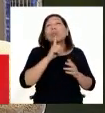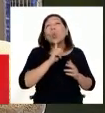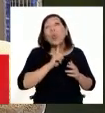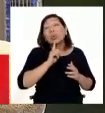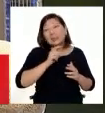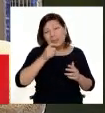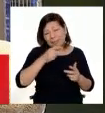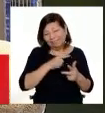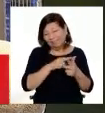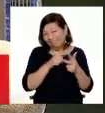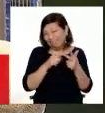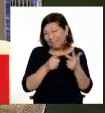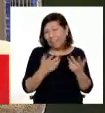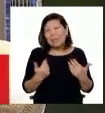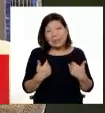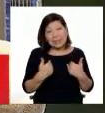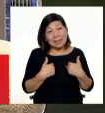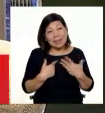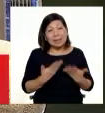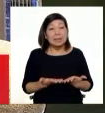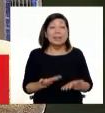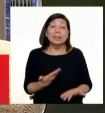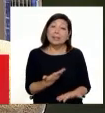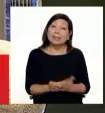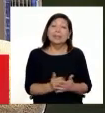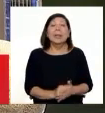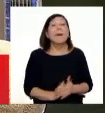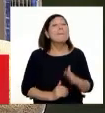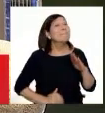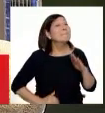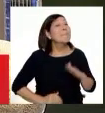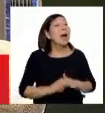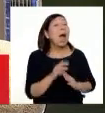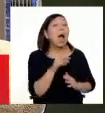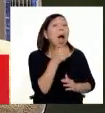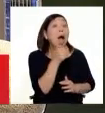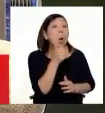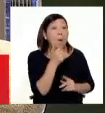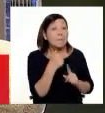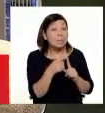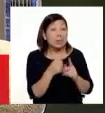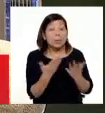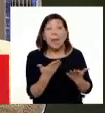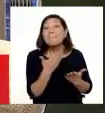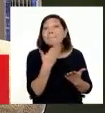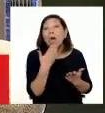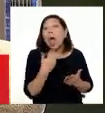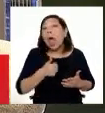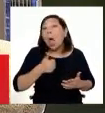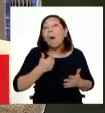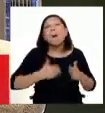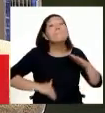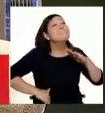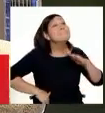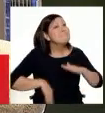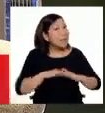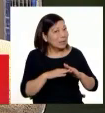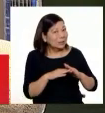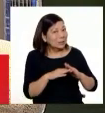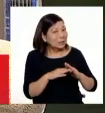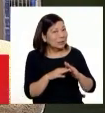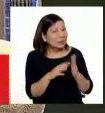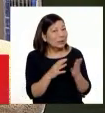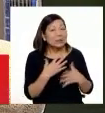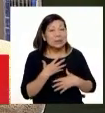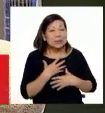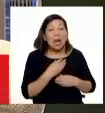a la persona, ¿no? Entonces, acá tenemos a las propuestas que tienen mayor cantidad de agua. Entonces, al tener mayor cantidad de agua, la persona no solamente se